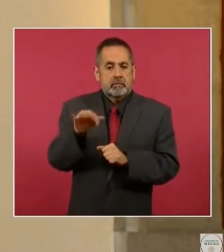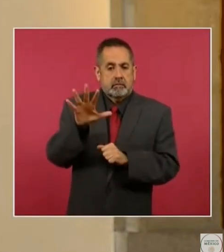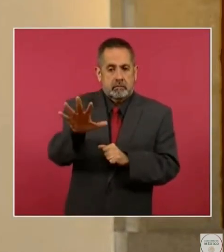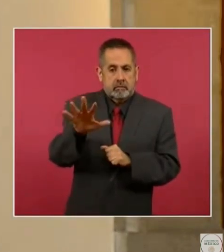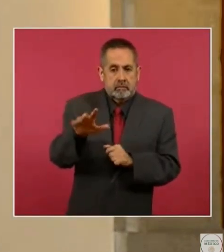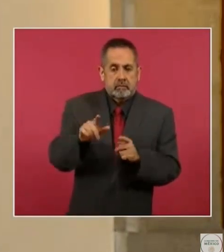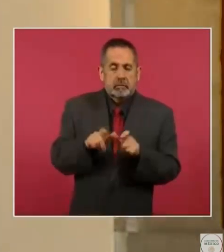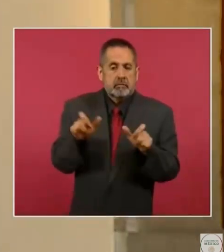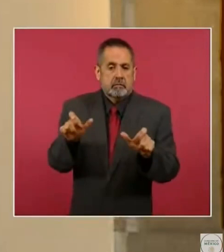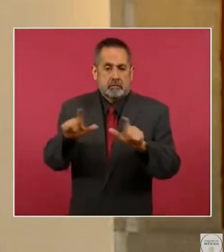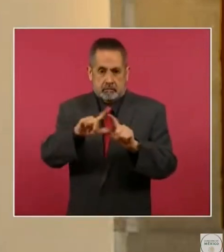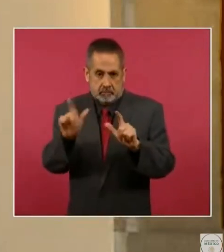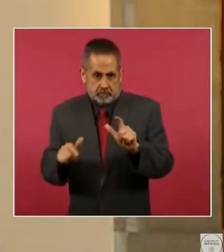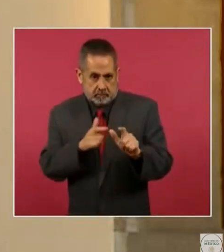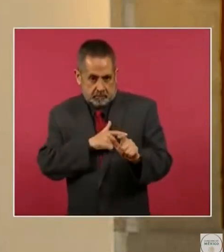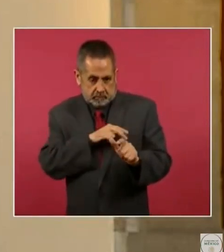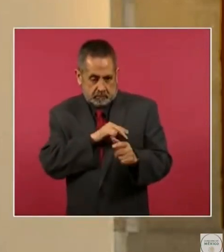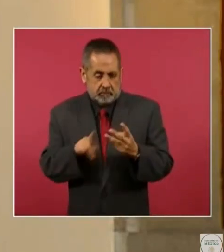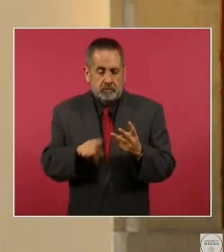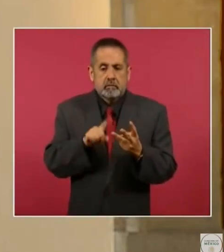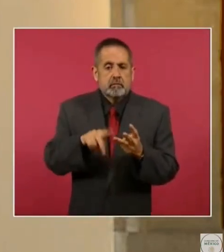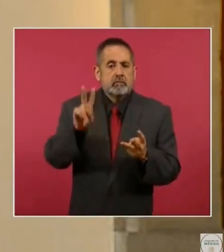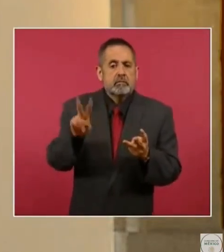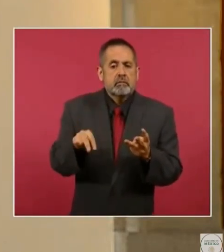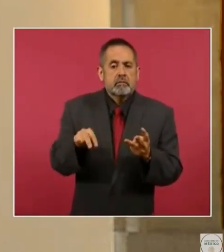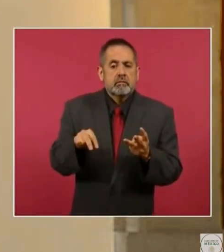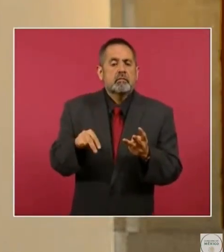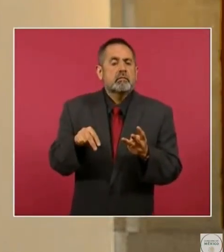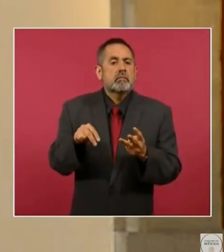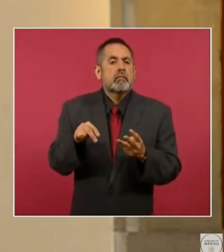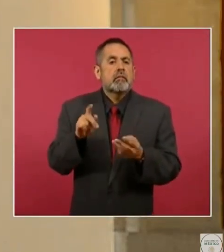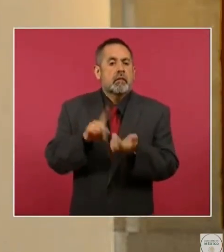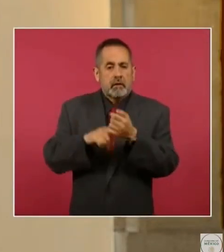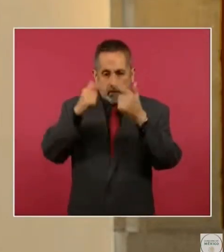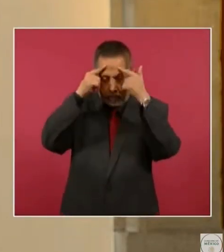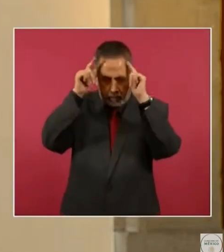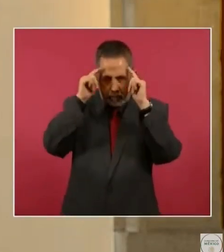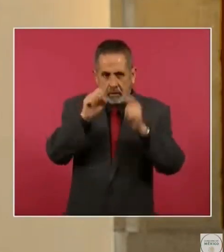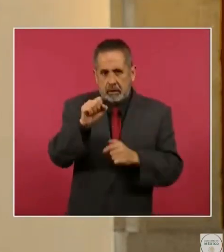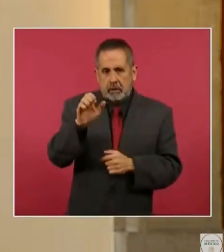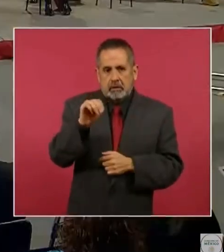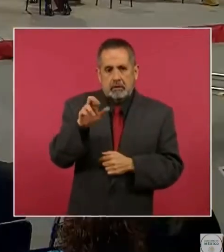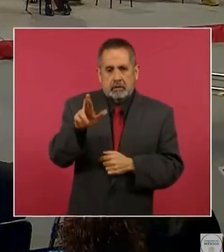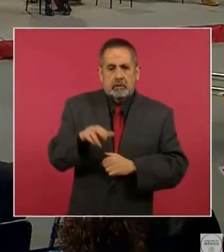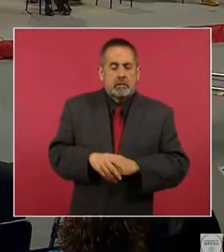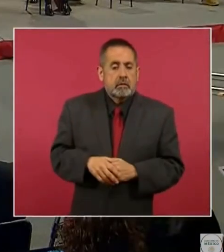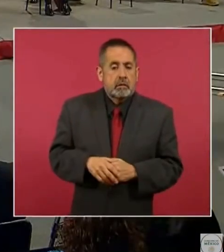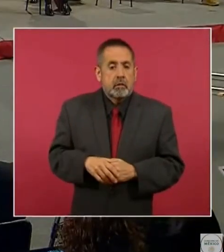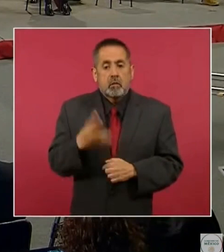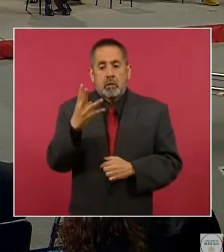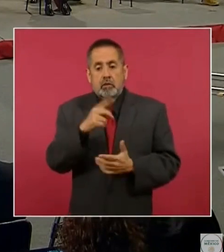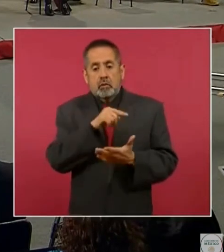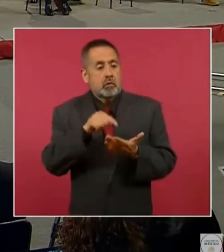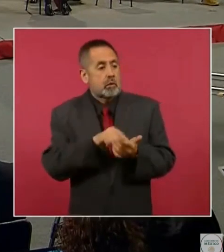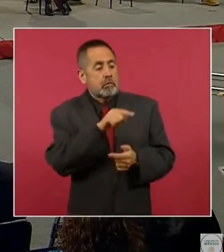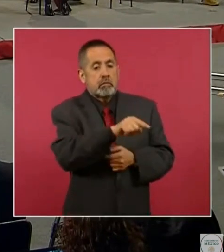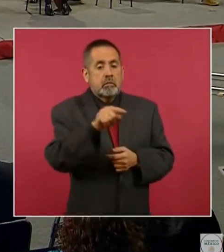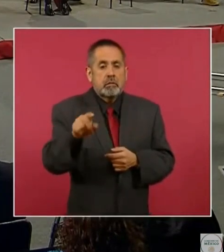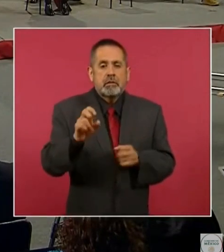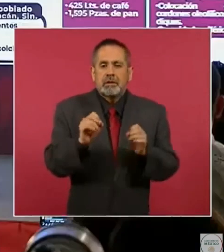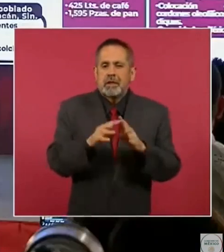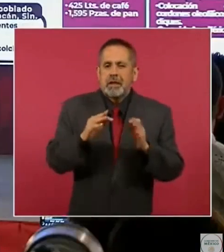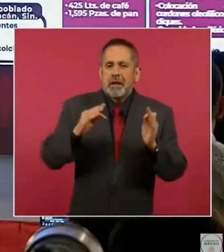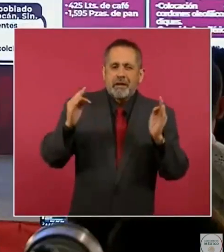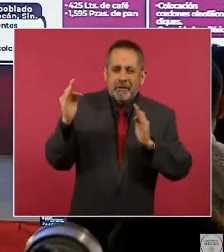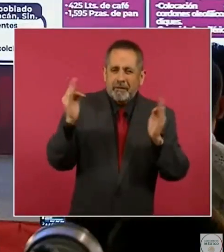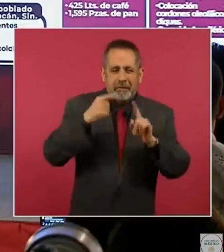2.645 de la Guardia Nacional y 2.000 de Marina. Se atendieron 4 frentes fríos,